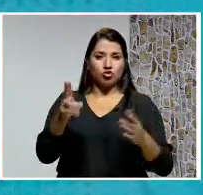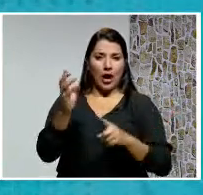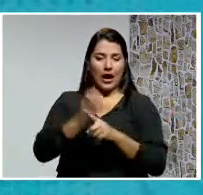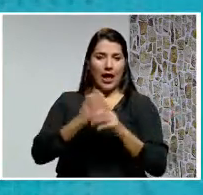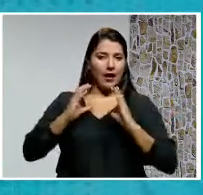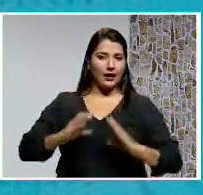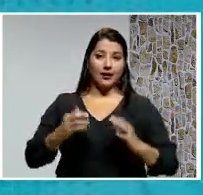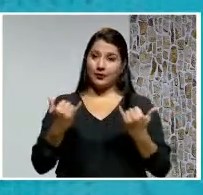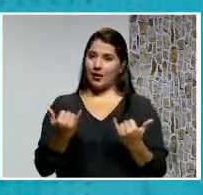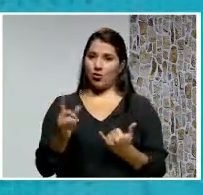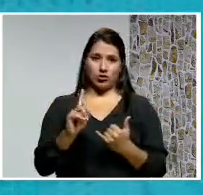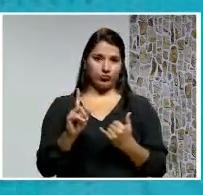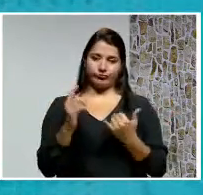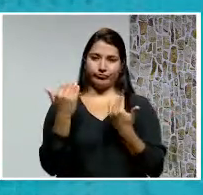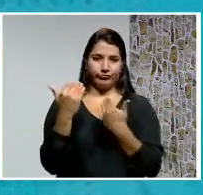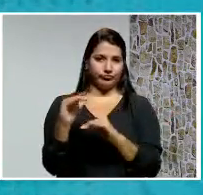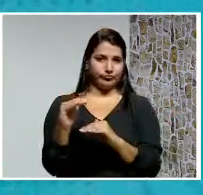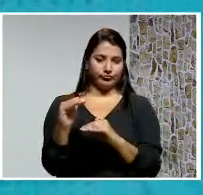han limitado.